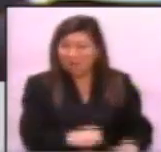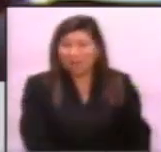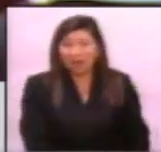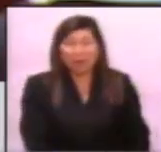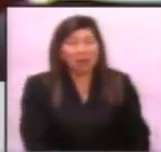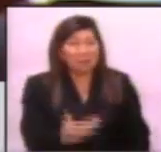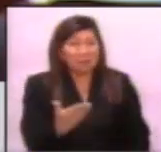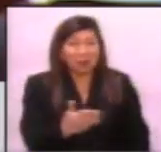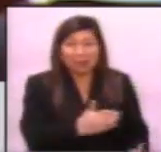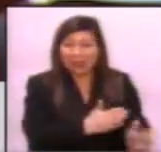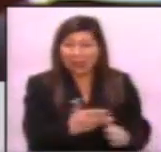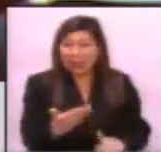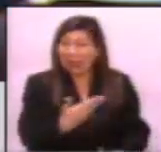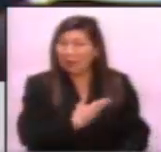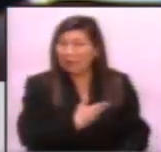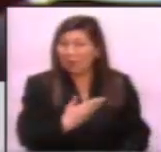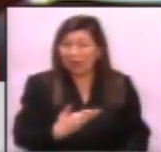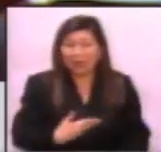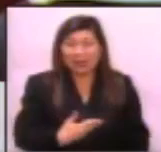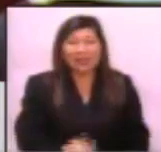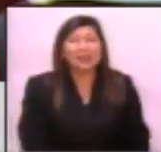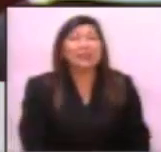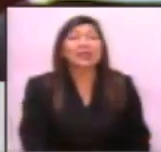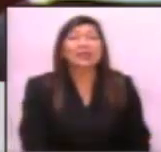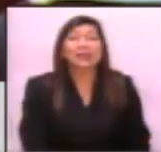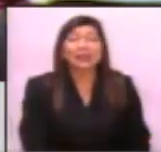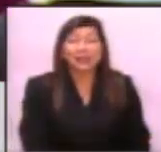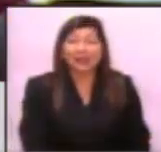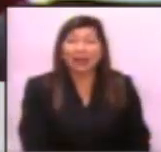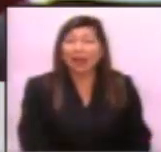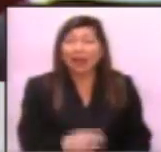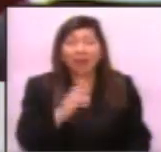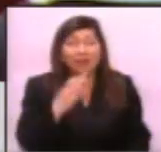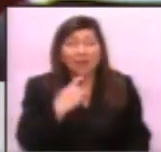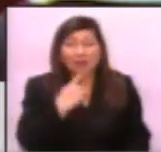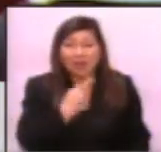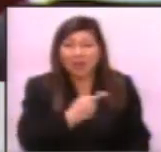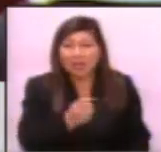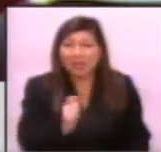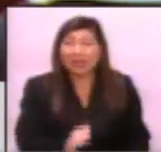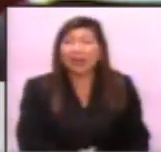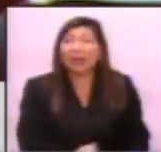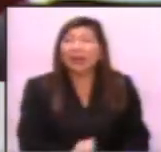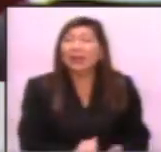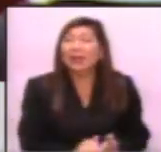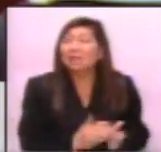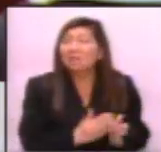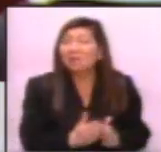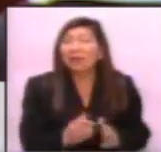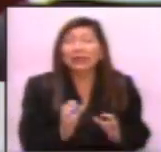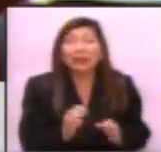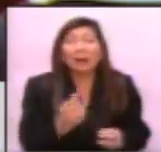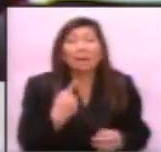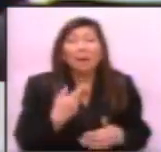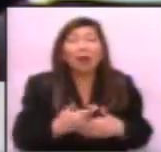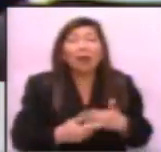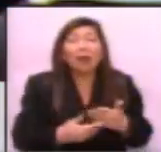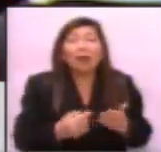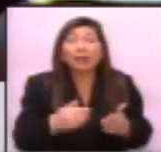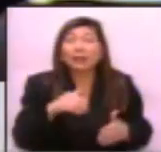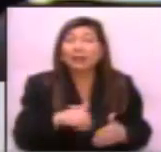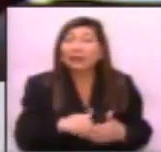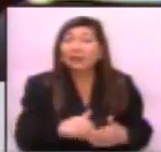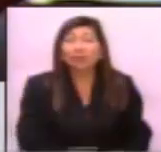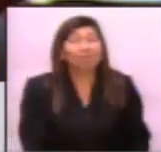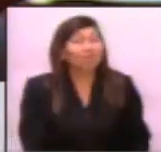una moción de vacancia, señores congresistas del fujimorismo, que dice que la vacancia sirve para adelantar las